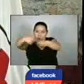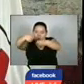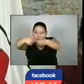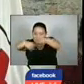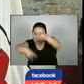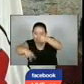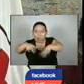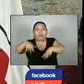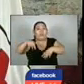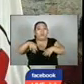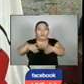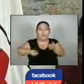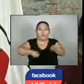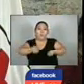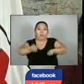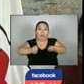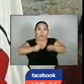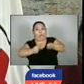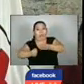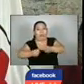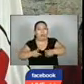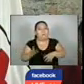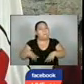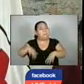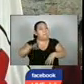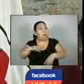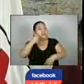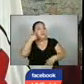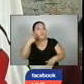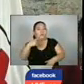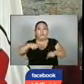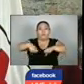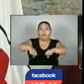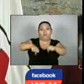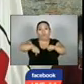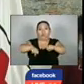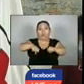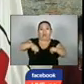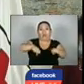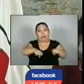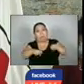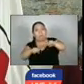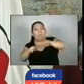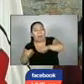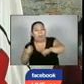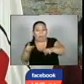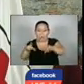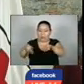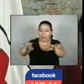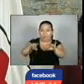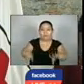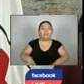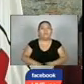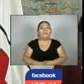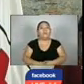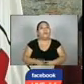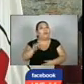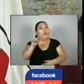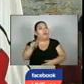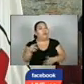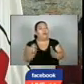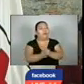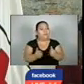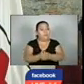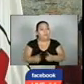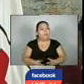Eso hace, ¿verdad?, que muchas veces los motociclistas, más que nada en este caso, tengan lo que es el percance de deslizamiento y es donde se